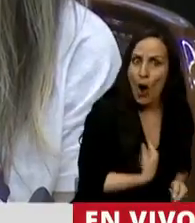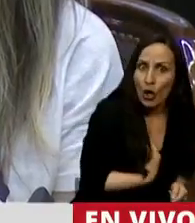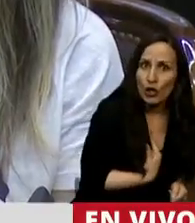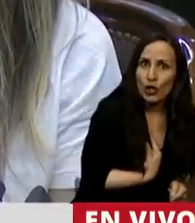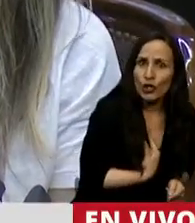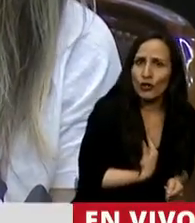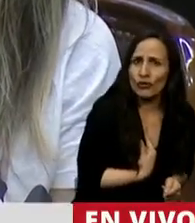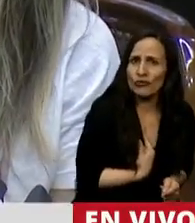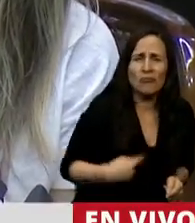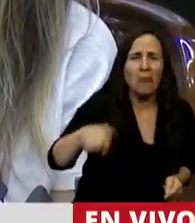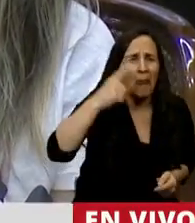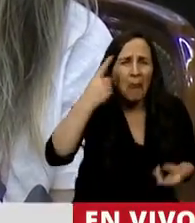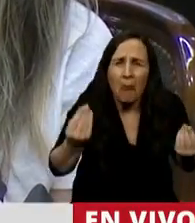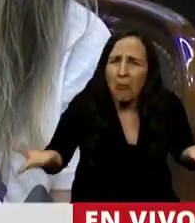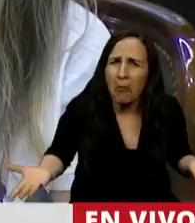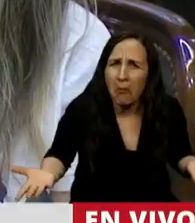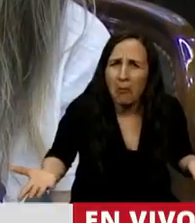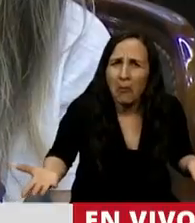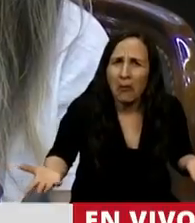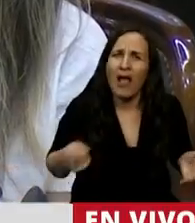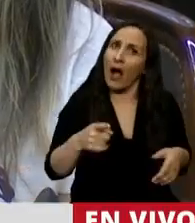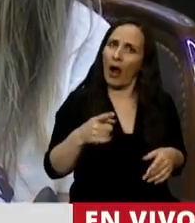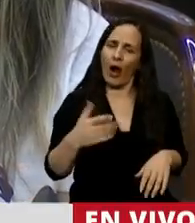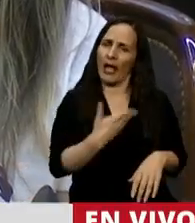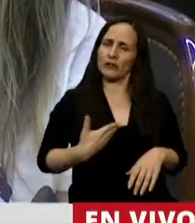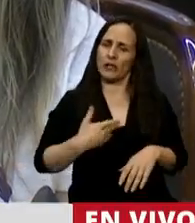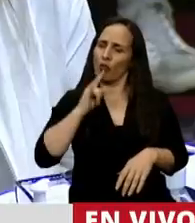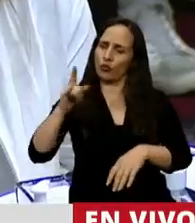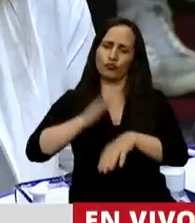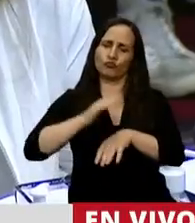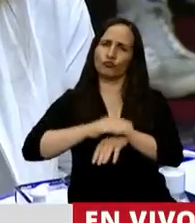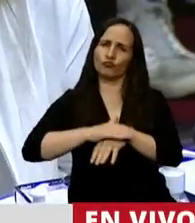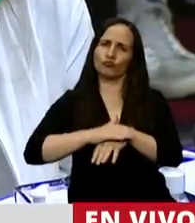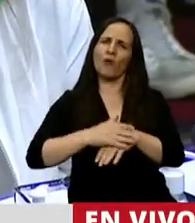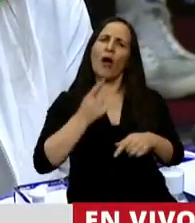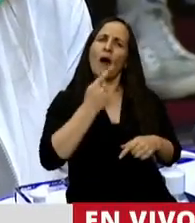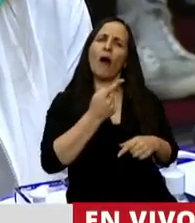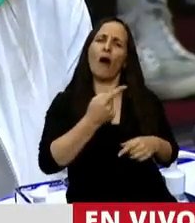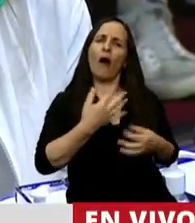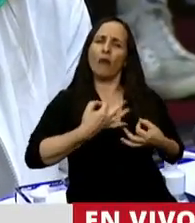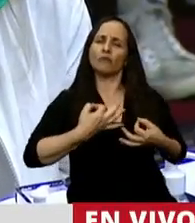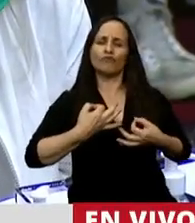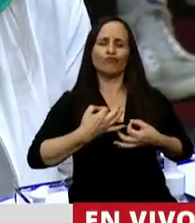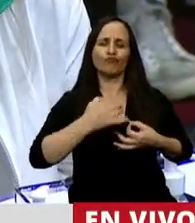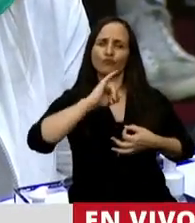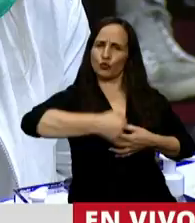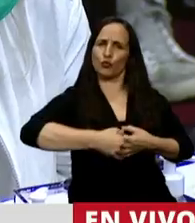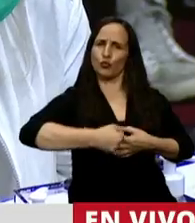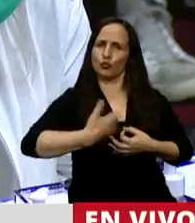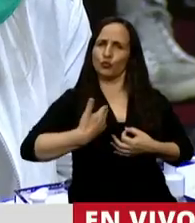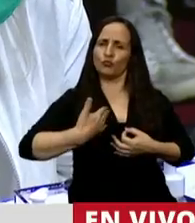¿Por qué creen que todavía hace falta la tutela del Estado para decir cuándo es moralmente